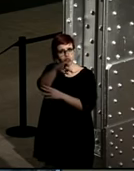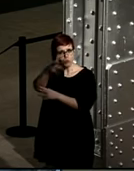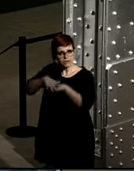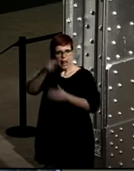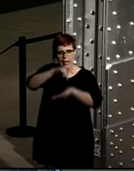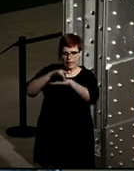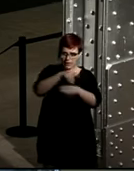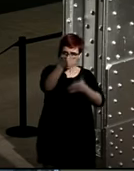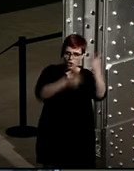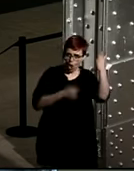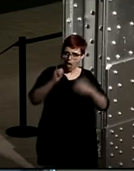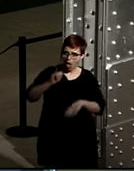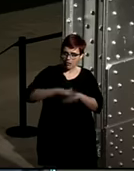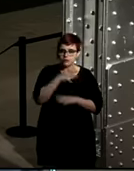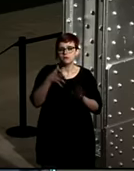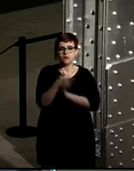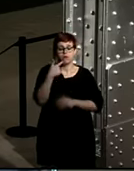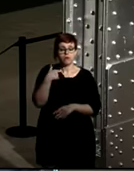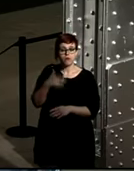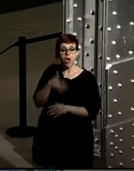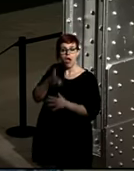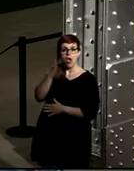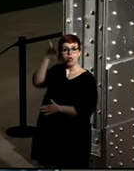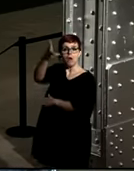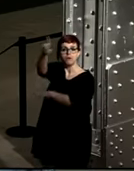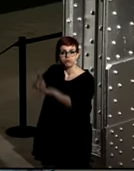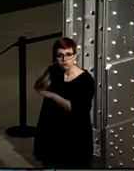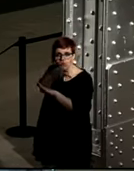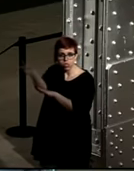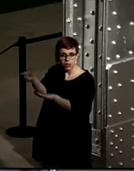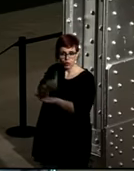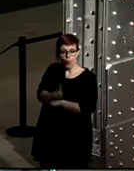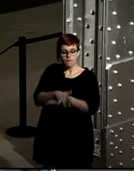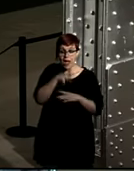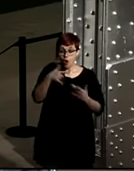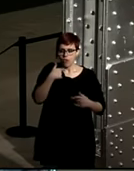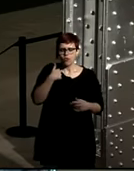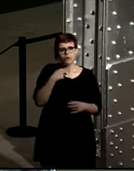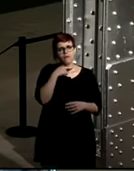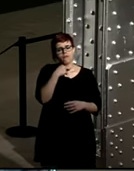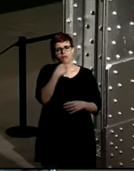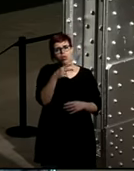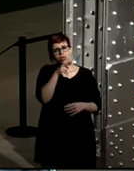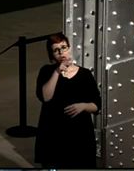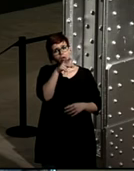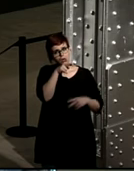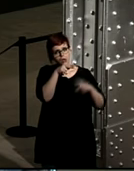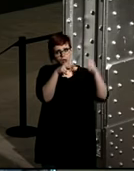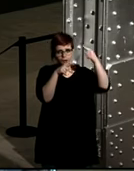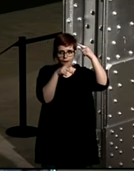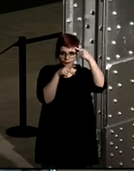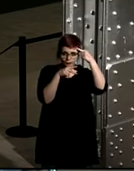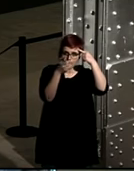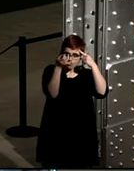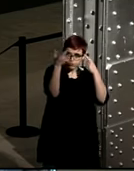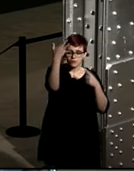una preparación, no es ir allá. A ver, yo por ejemplo, según estoy diciendo esto, me estoy dando cuenta que yo hice eso